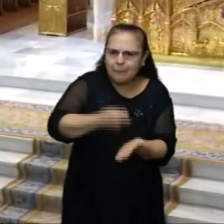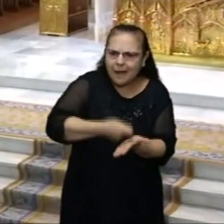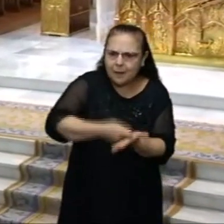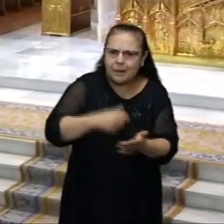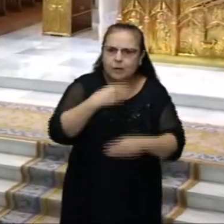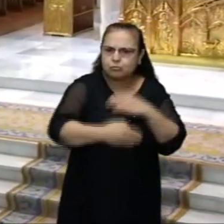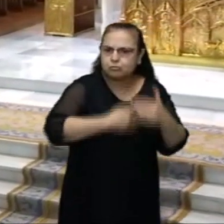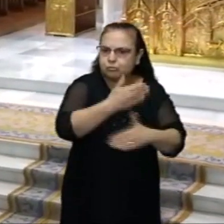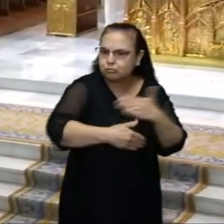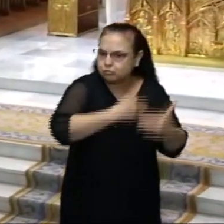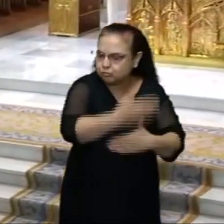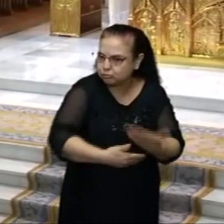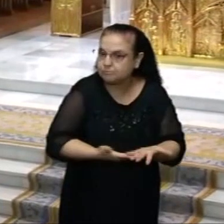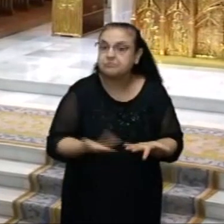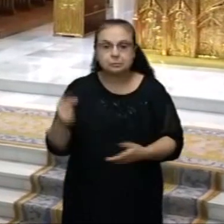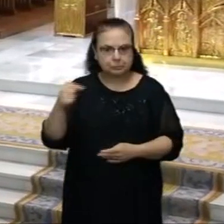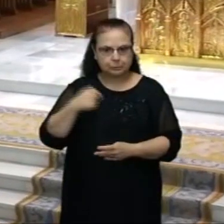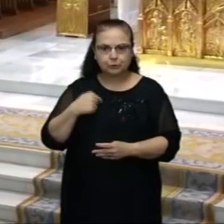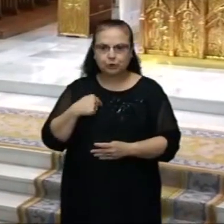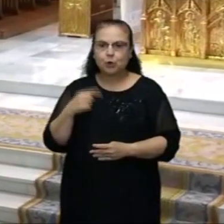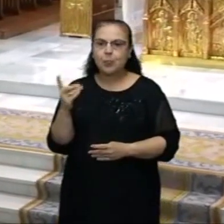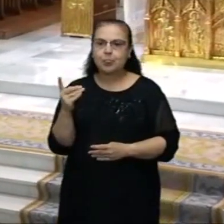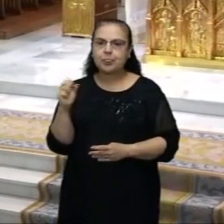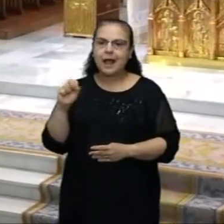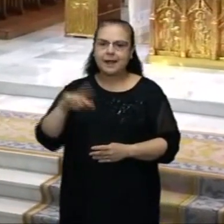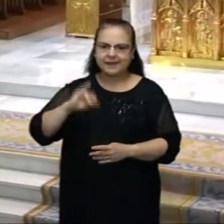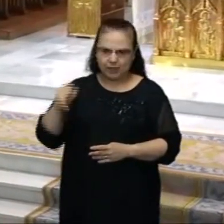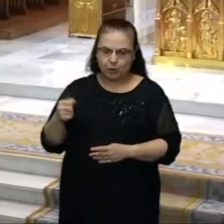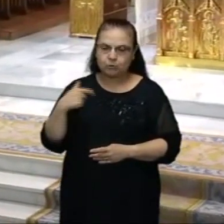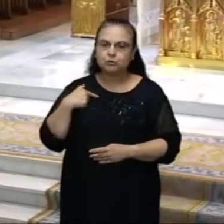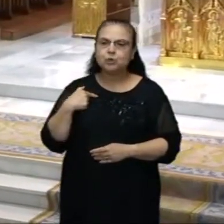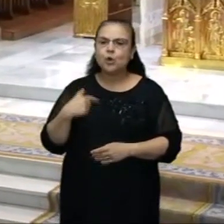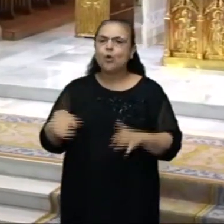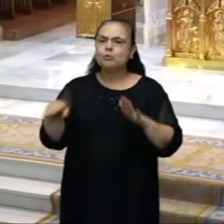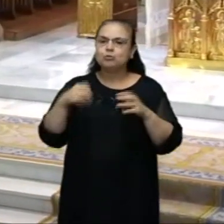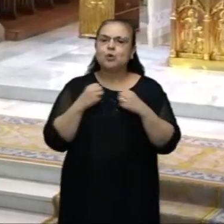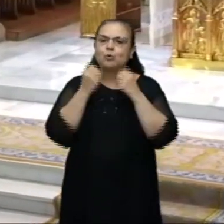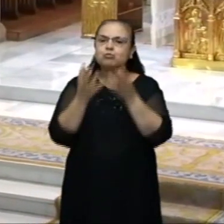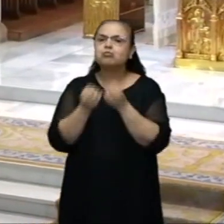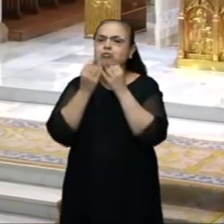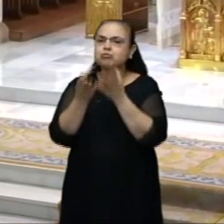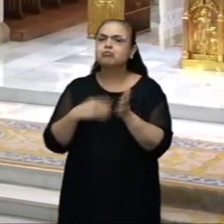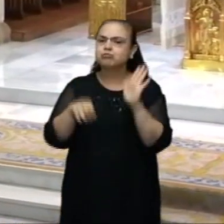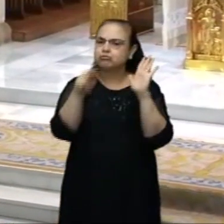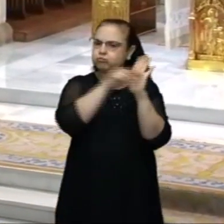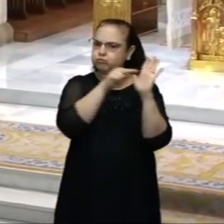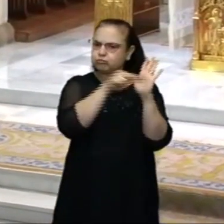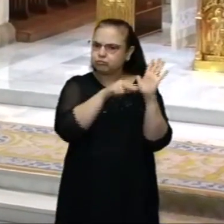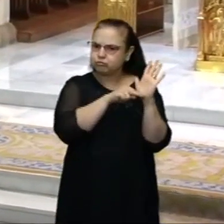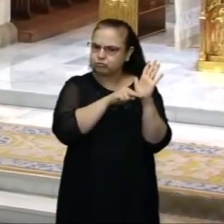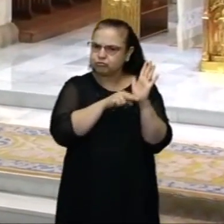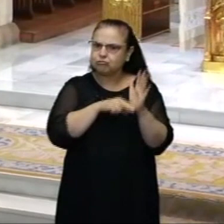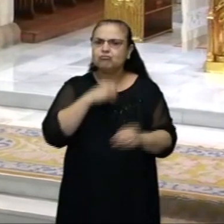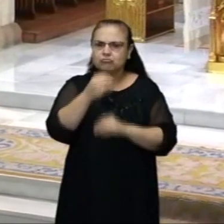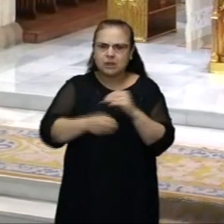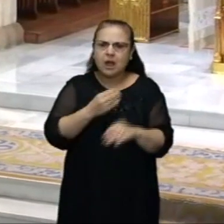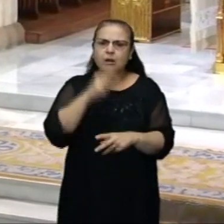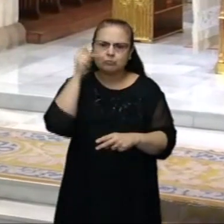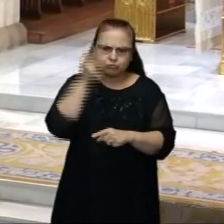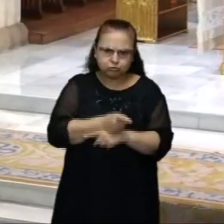interrupción. Yo, Darío, he promulgado este decreto y quiero que sea ejecutado al pie de la